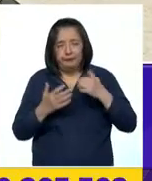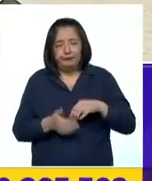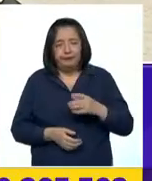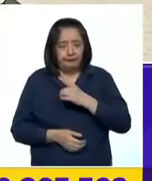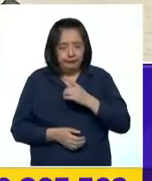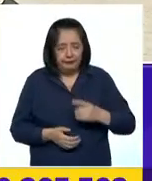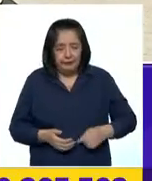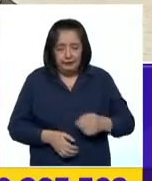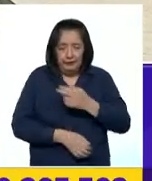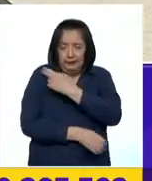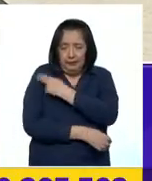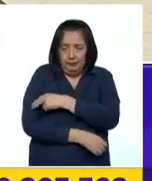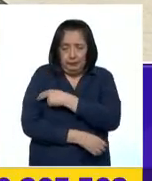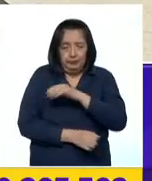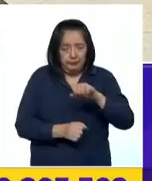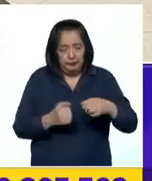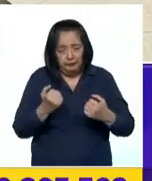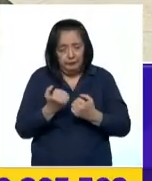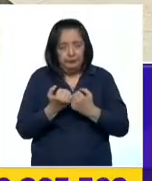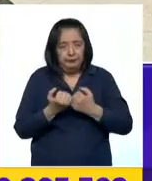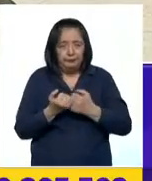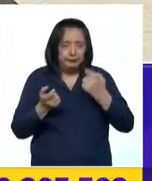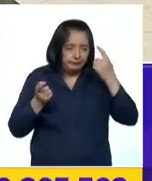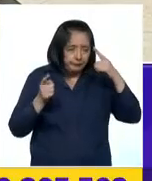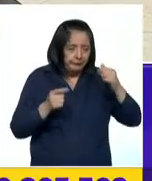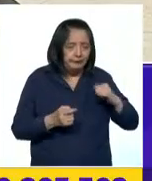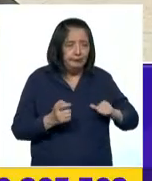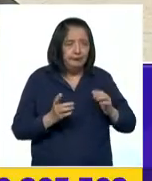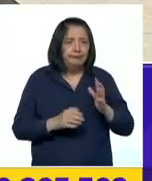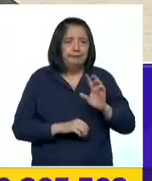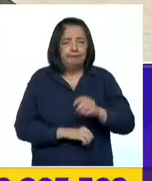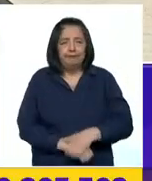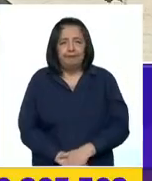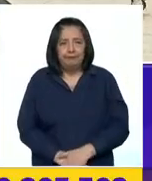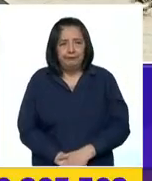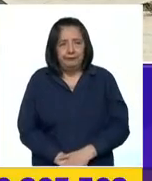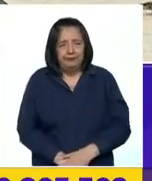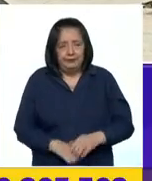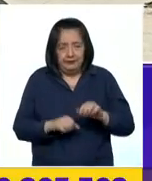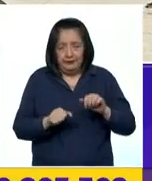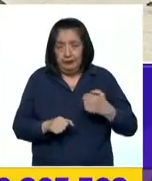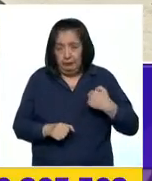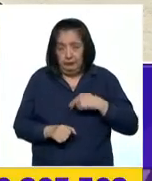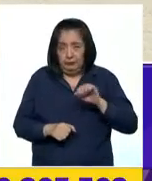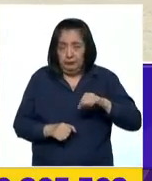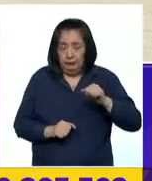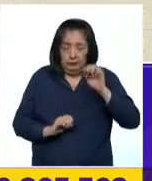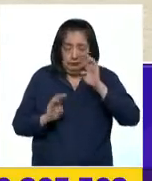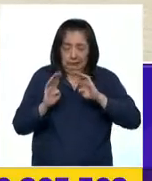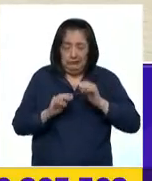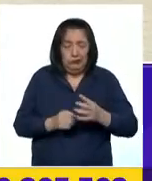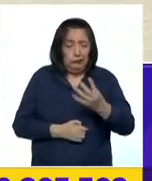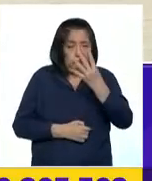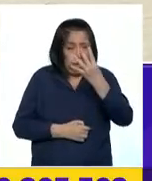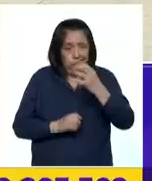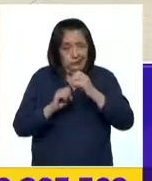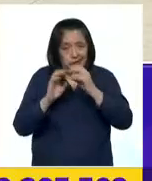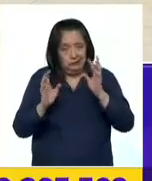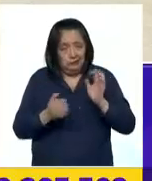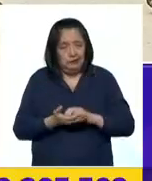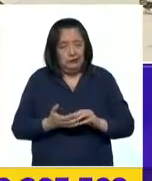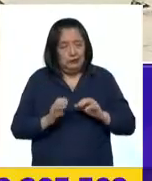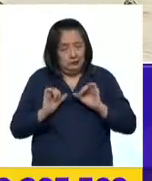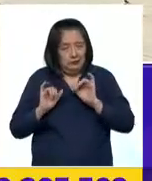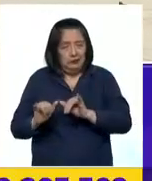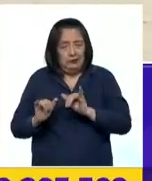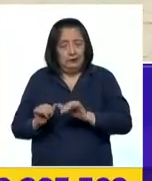del hospital que nos está apoyando en coordinación con la alcaldesa. Entonces, estamos muy preocupados por él. 4 días más lo van a tener